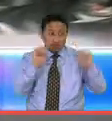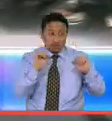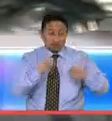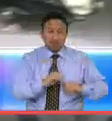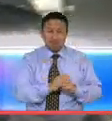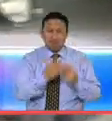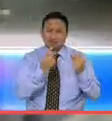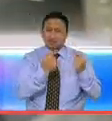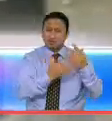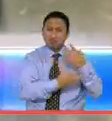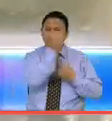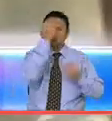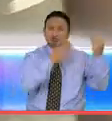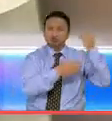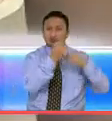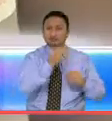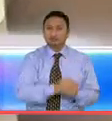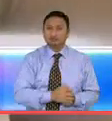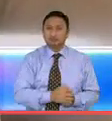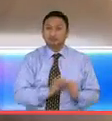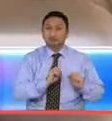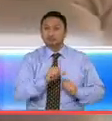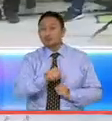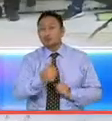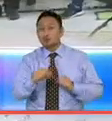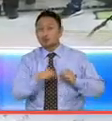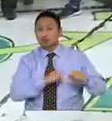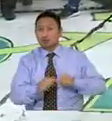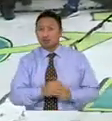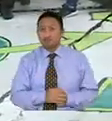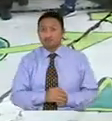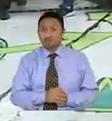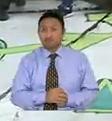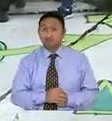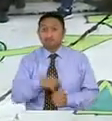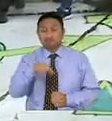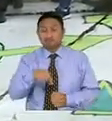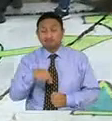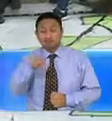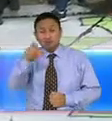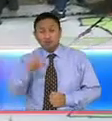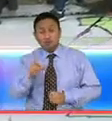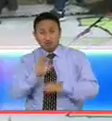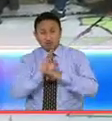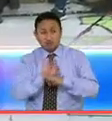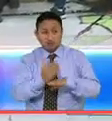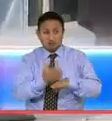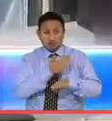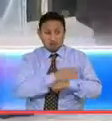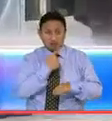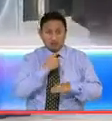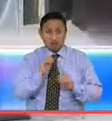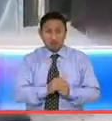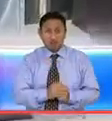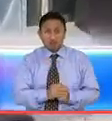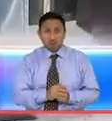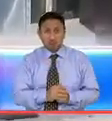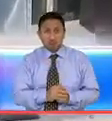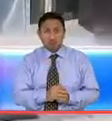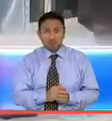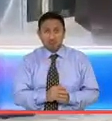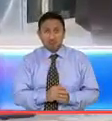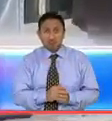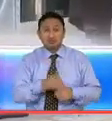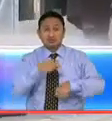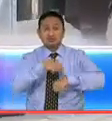poderse retirar temprano, hacer alguna otra gestión. Esto pese a que testimonios de quienes se inmunizaron días atrás aseguran que durante la jornada el